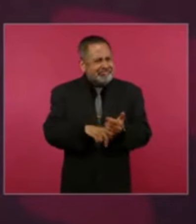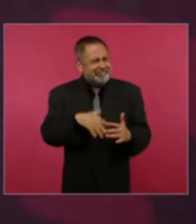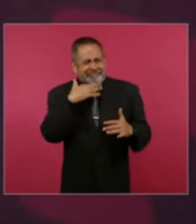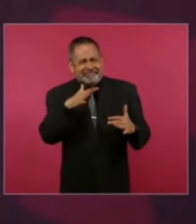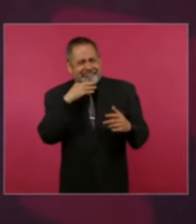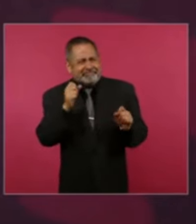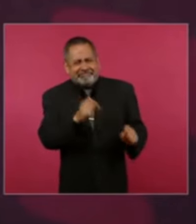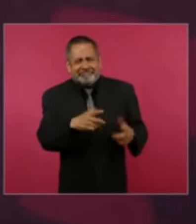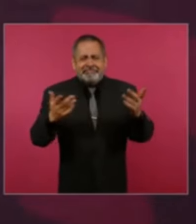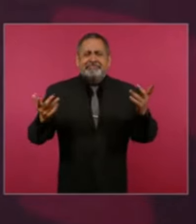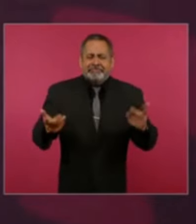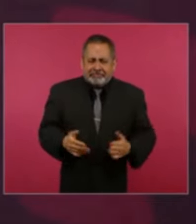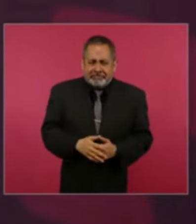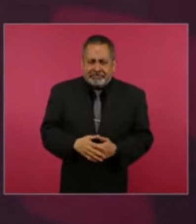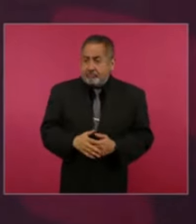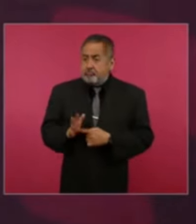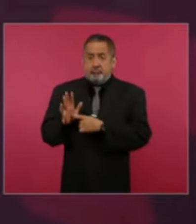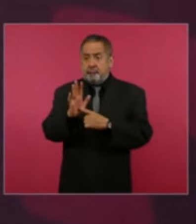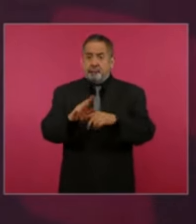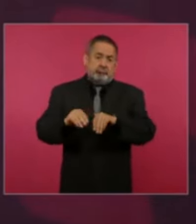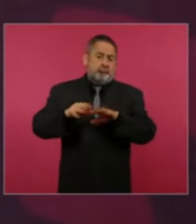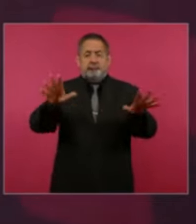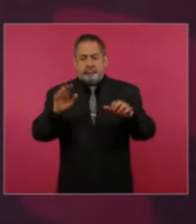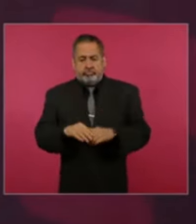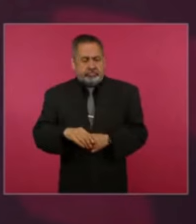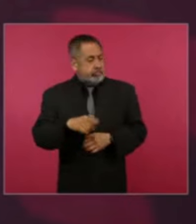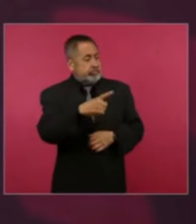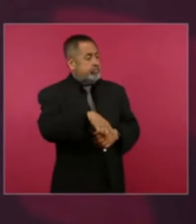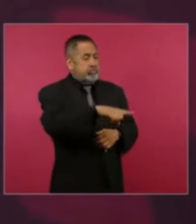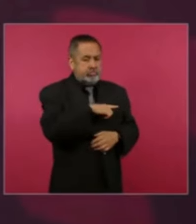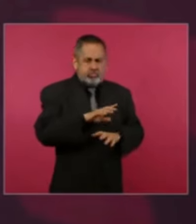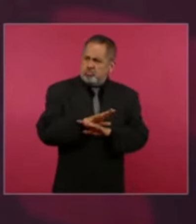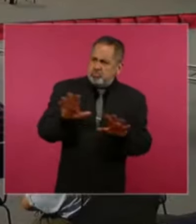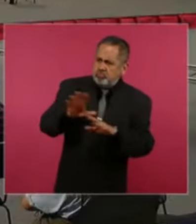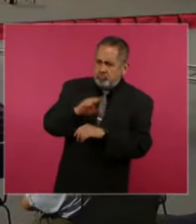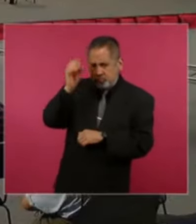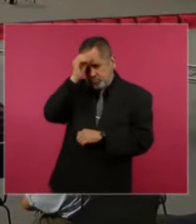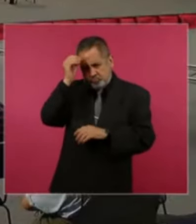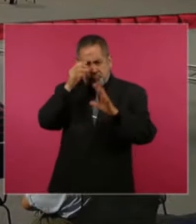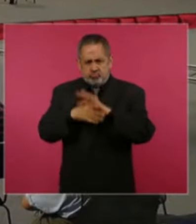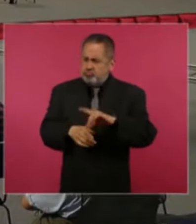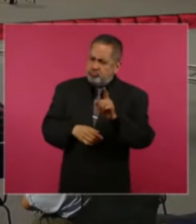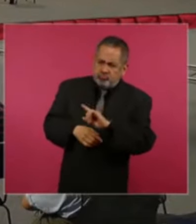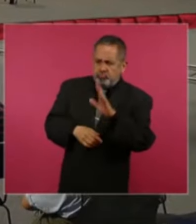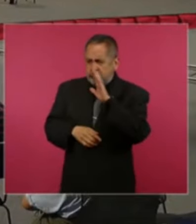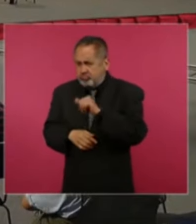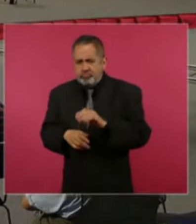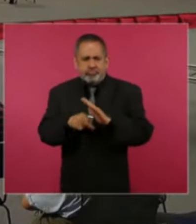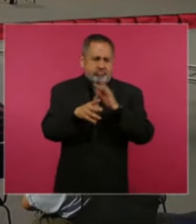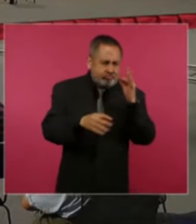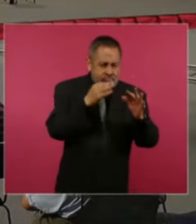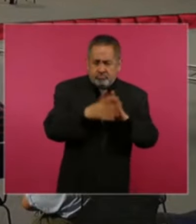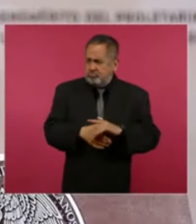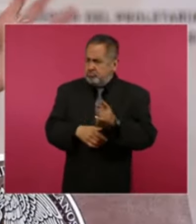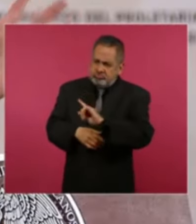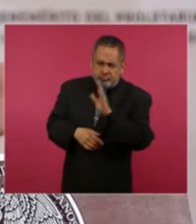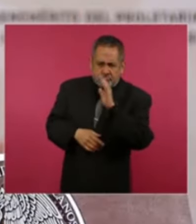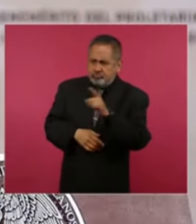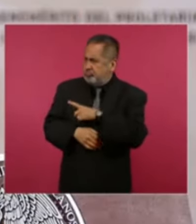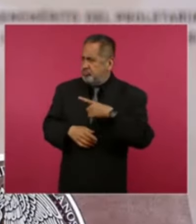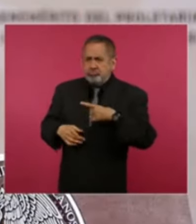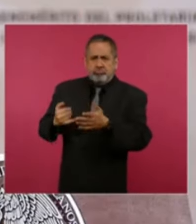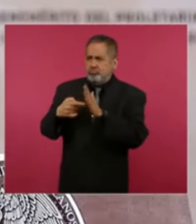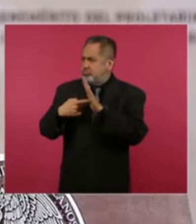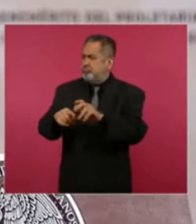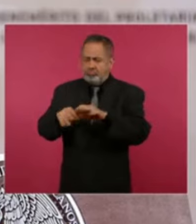corrupción. Tras la revelación, salieron a opinar intelectuales de la derecha, políticos conservadores, periodistas y representantes de esa